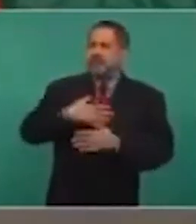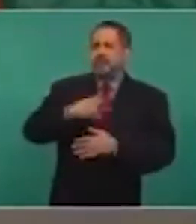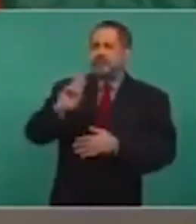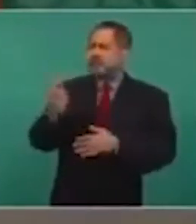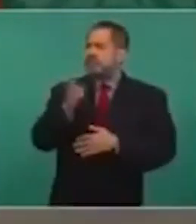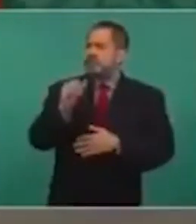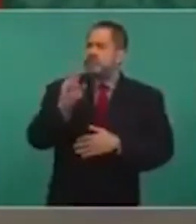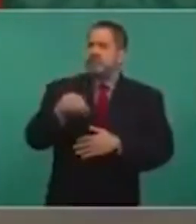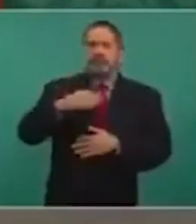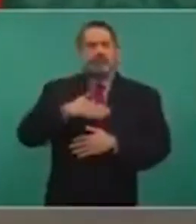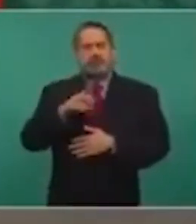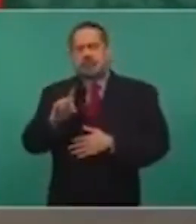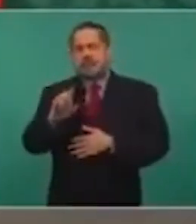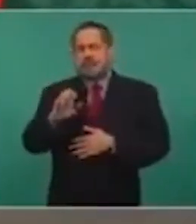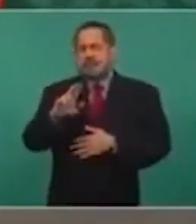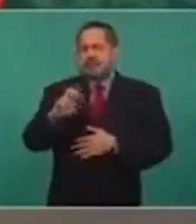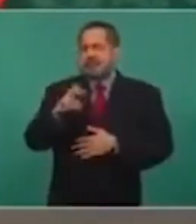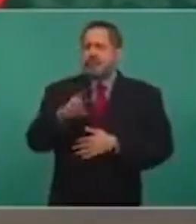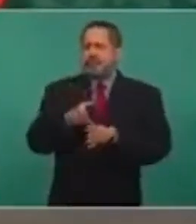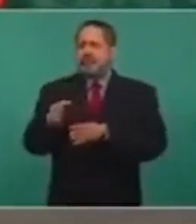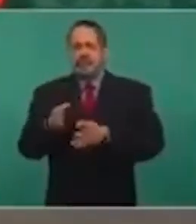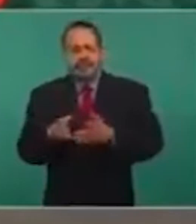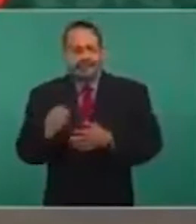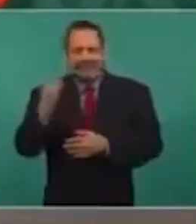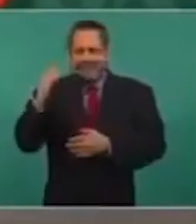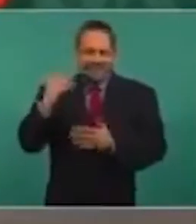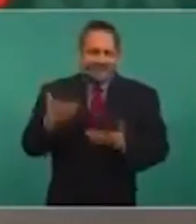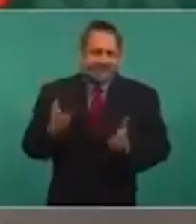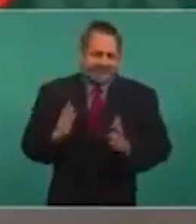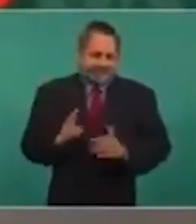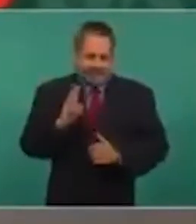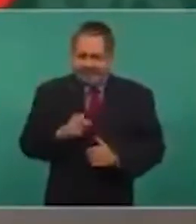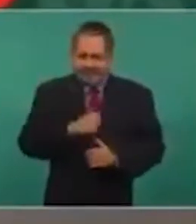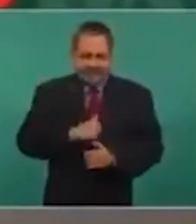como sucedió en los últimos tiempos.